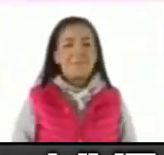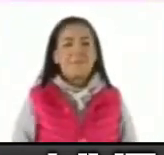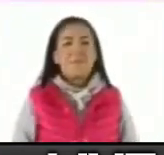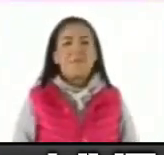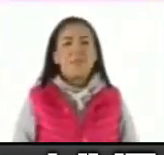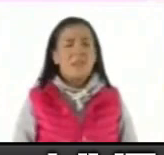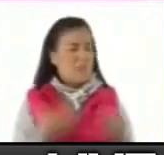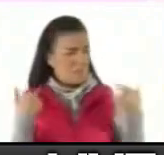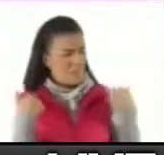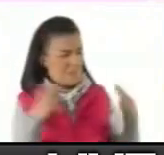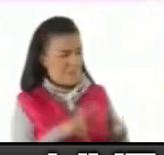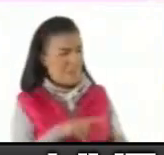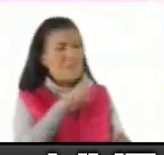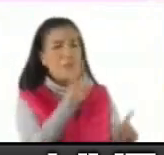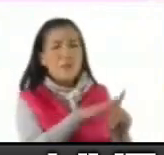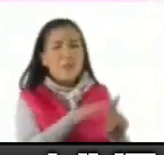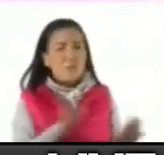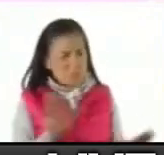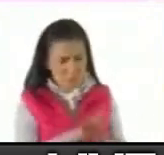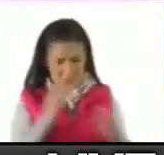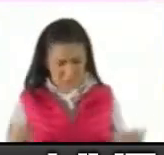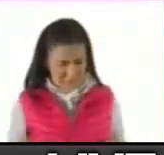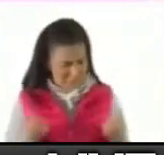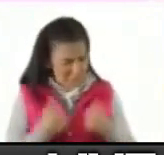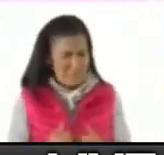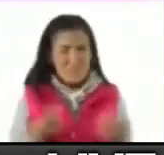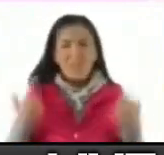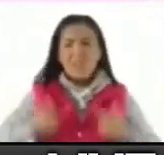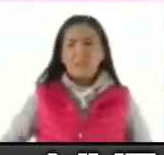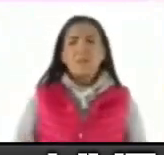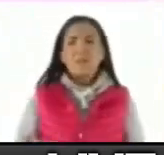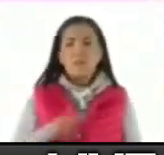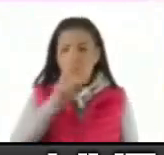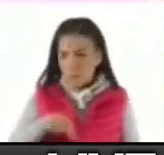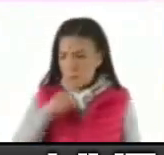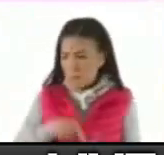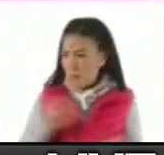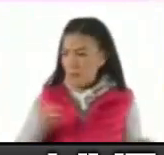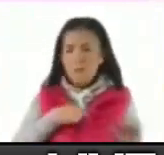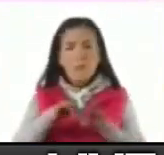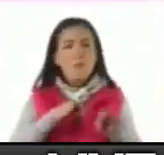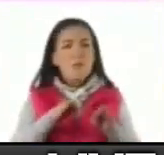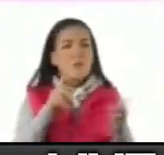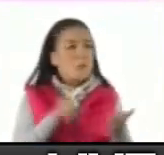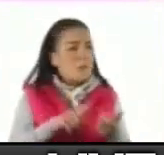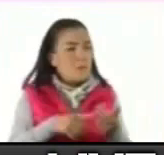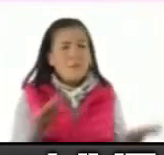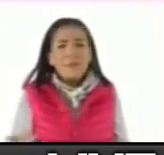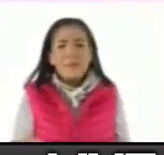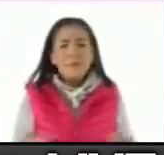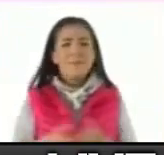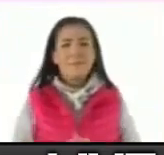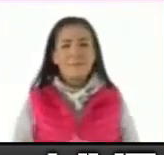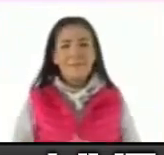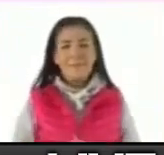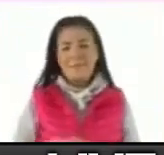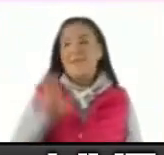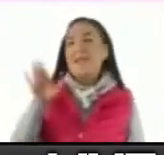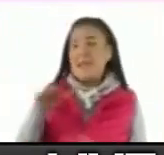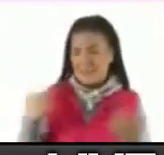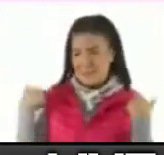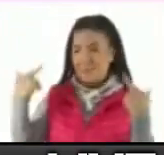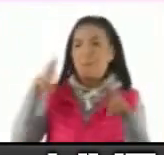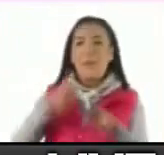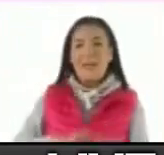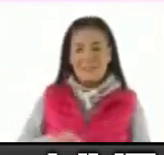Maestra Emma, ¿por qué estamos vestidos así? ¿Y nuestro espacio de trabajo? ¿Dónde está? Maestro Fernando,